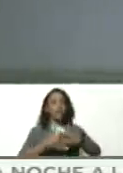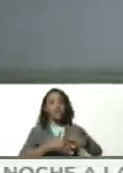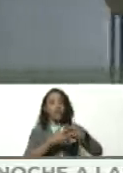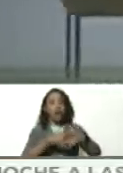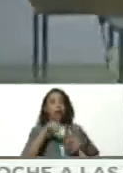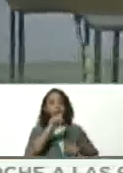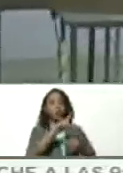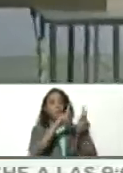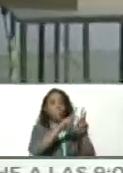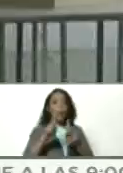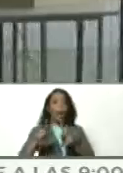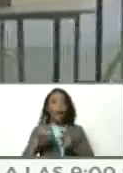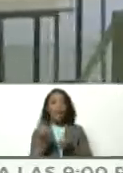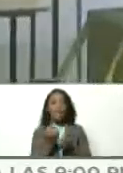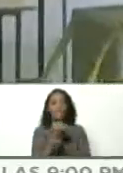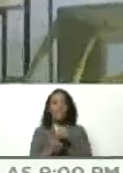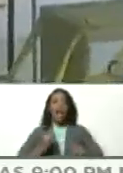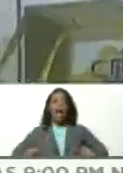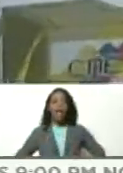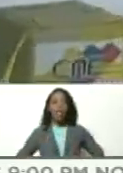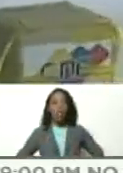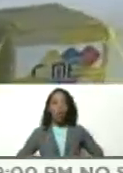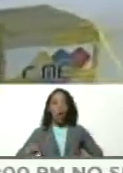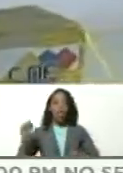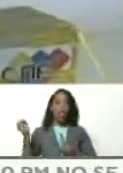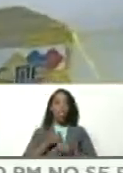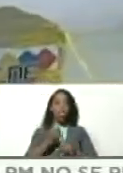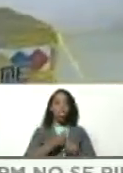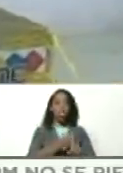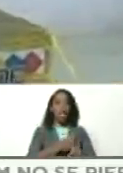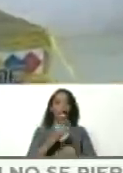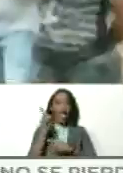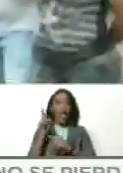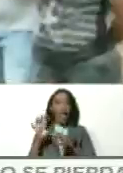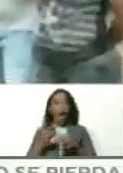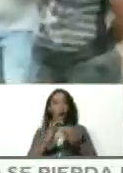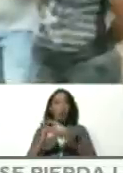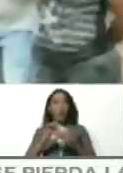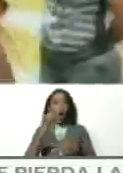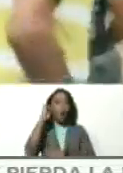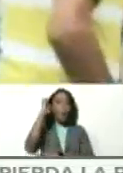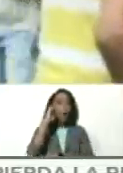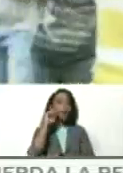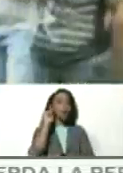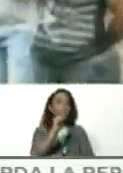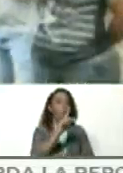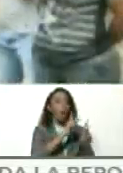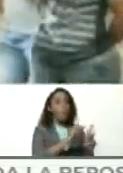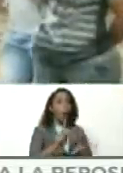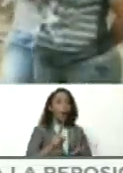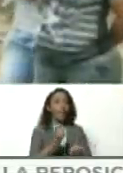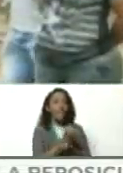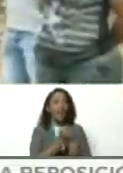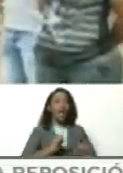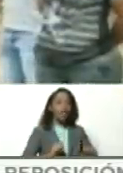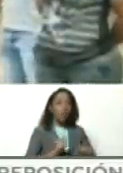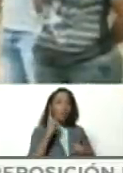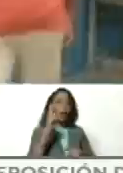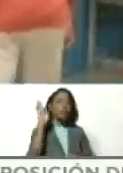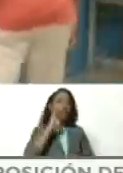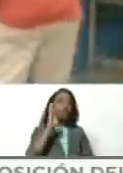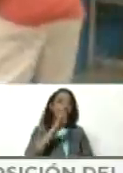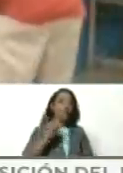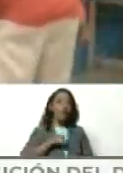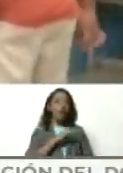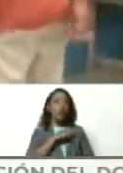sus planes fracasados de sabotaje. Es la Unión Europea y sus planes fracasados para manchar